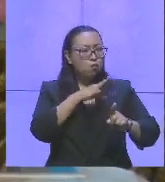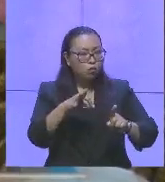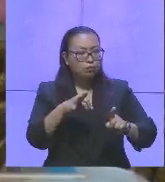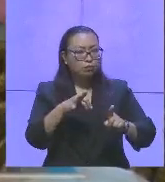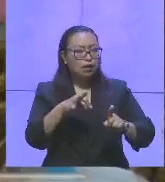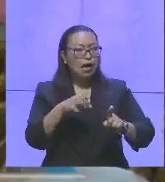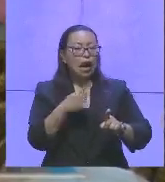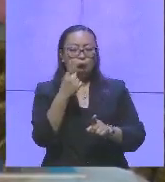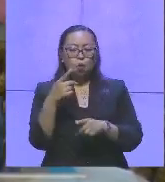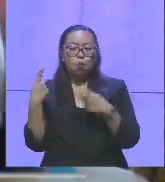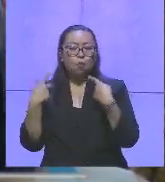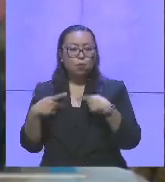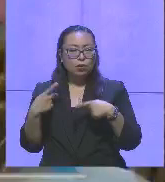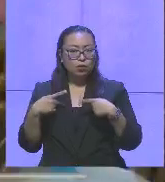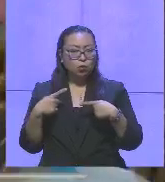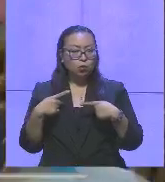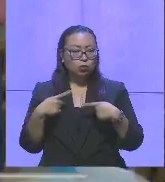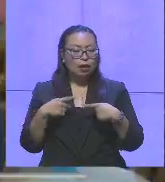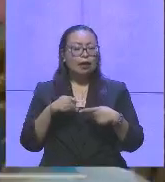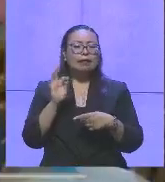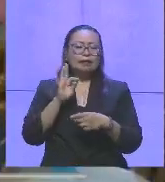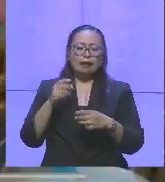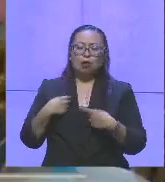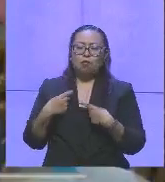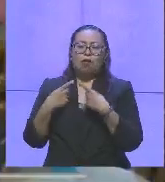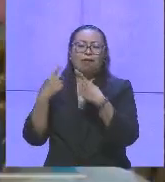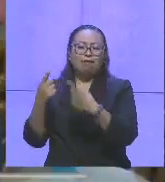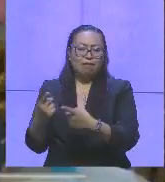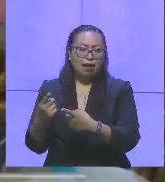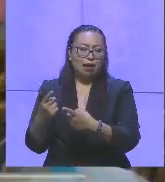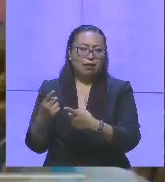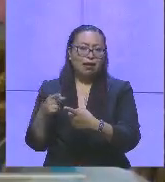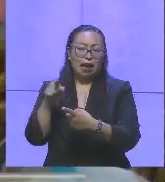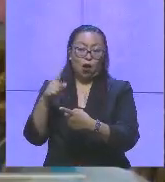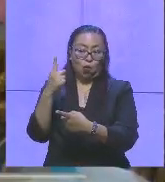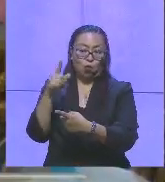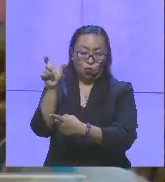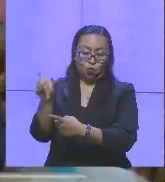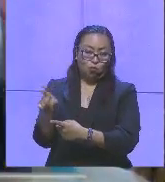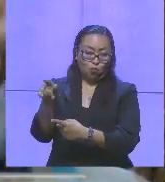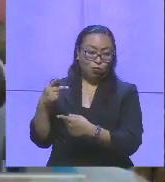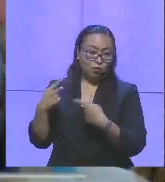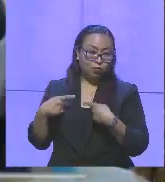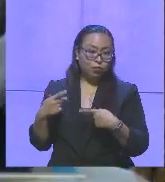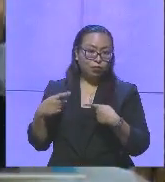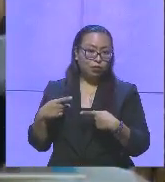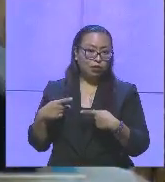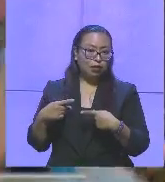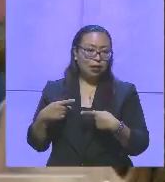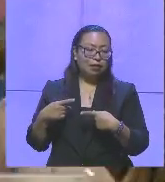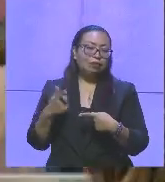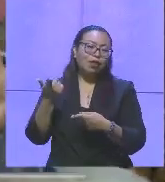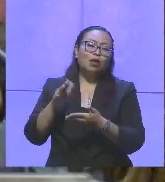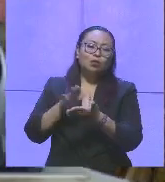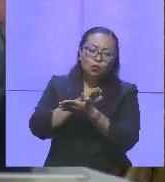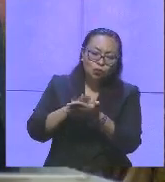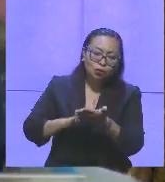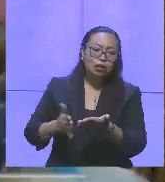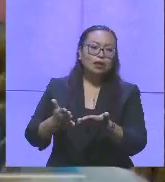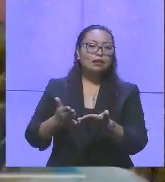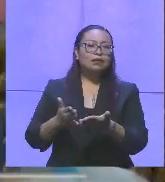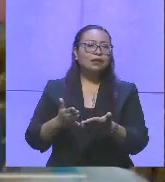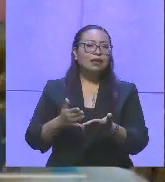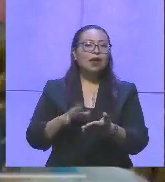una persona esos actos donde se denostó, en este caso, a una persona humilde, precaria,